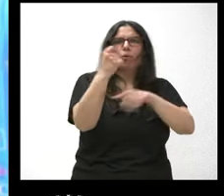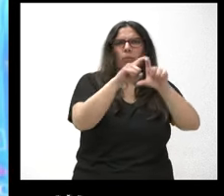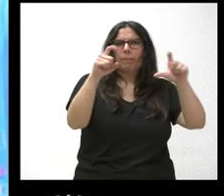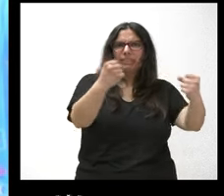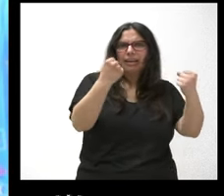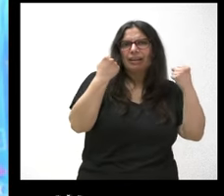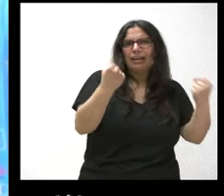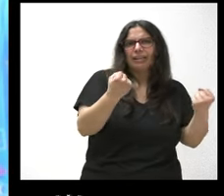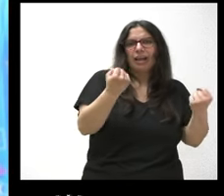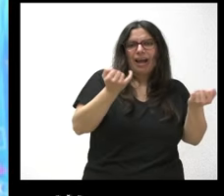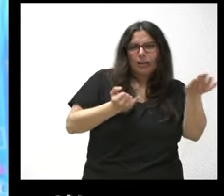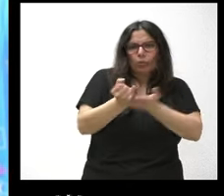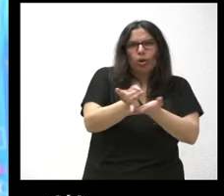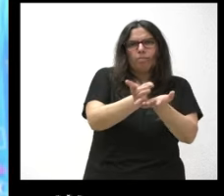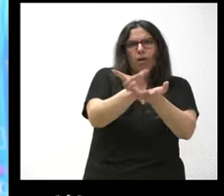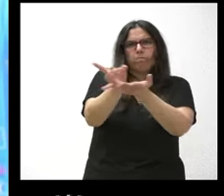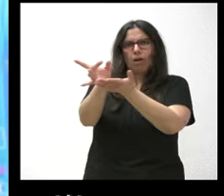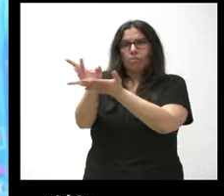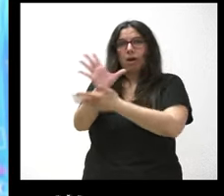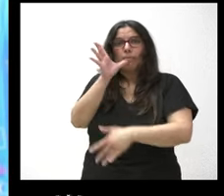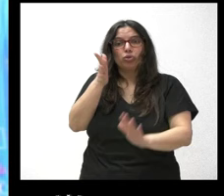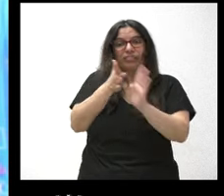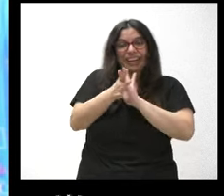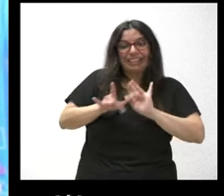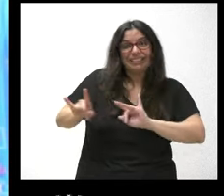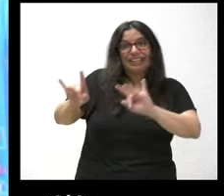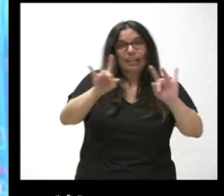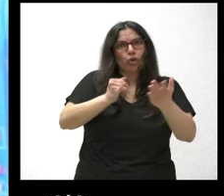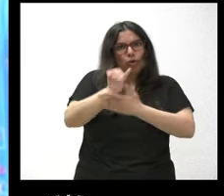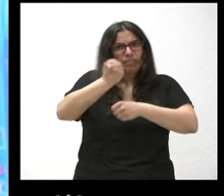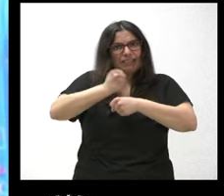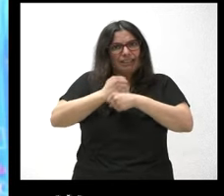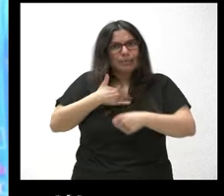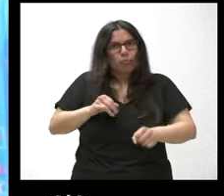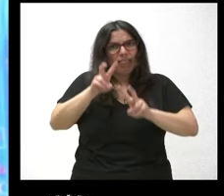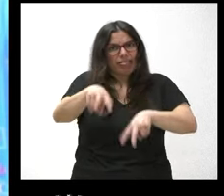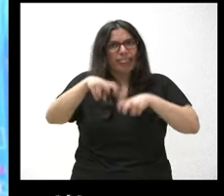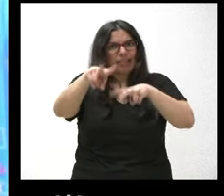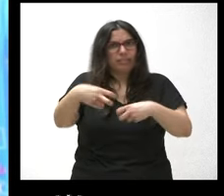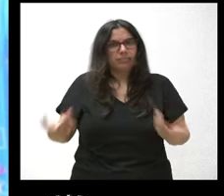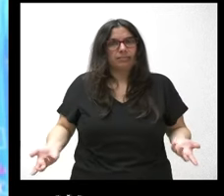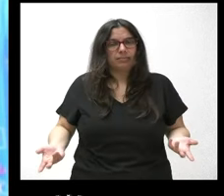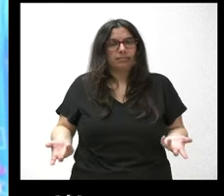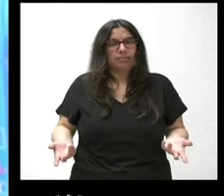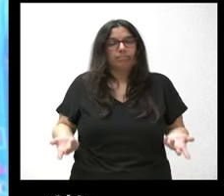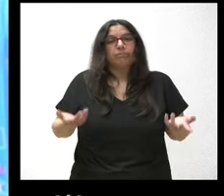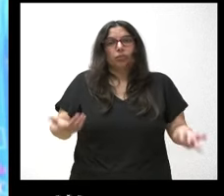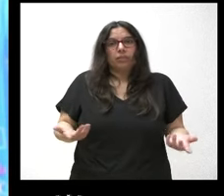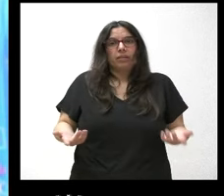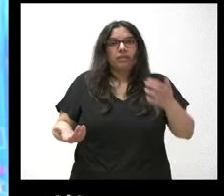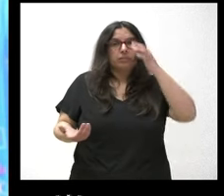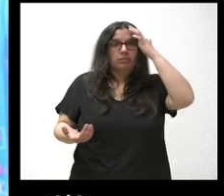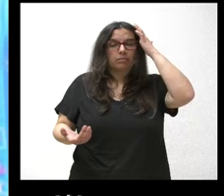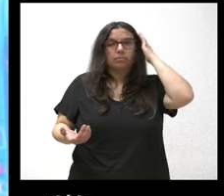energéticas y expulse a los agricultores, porque se trata de terrenos cultivables, terrenos agrícolas. Entonces, ¿en qué punto ha